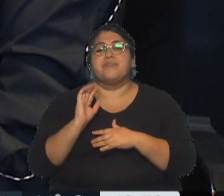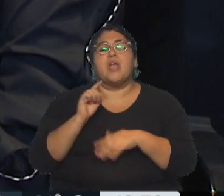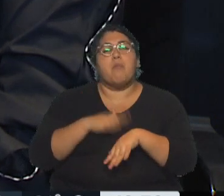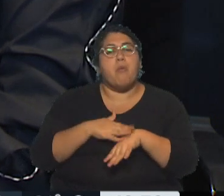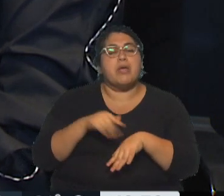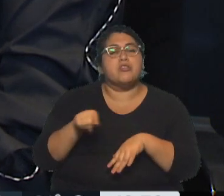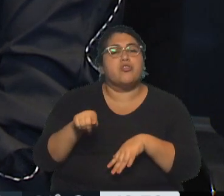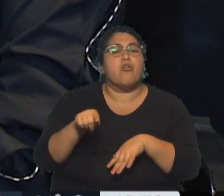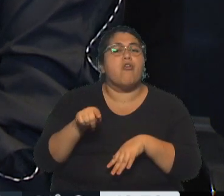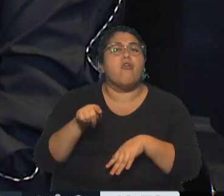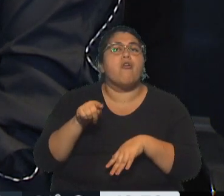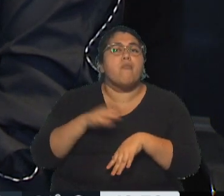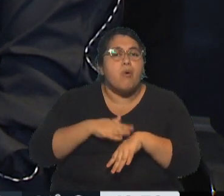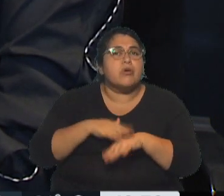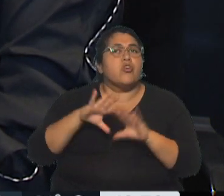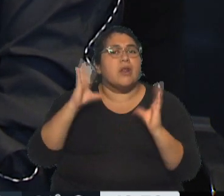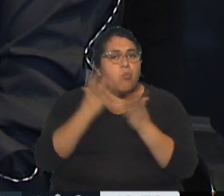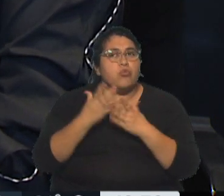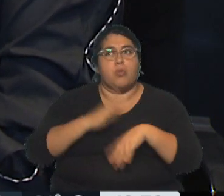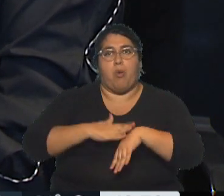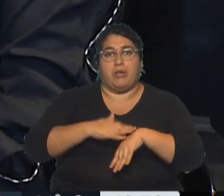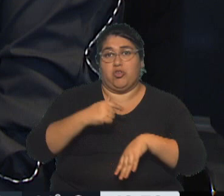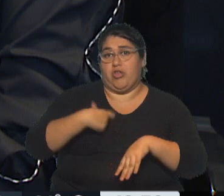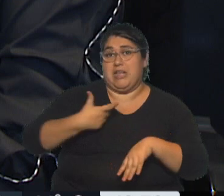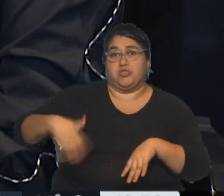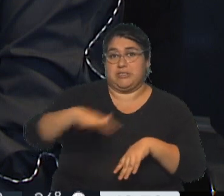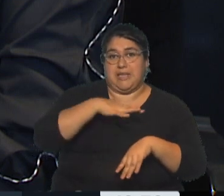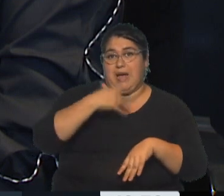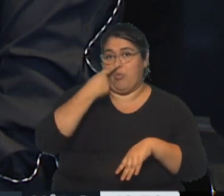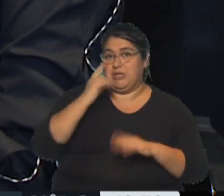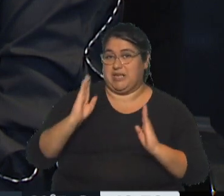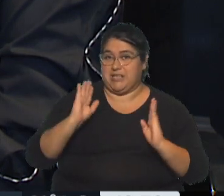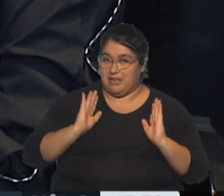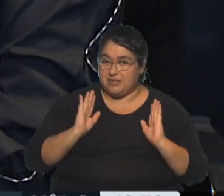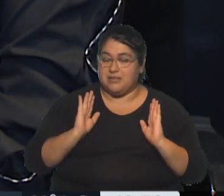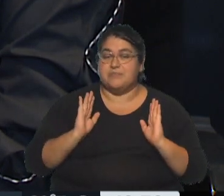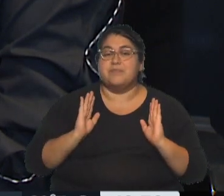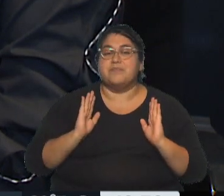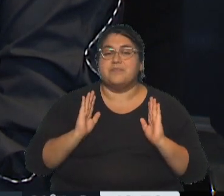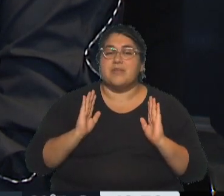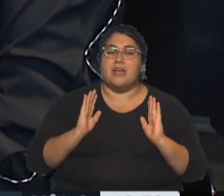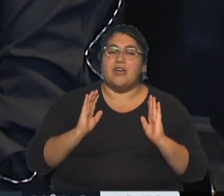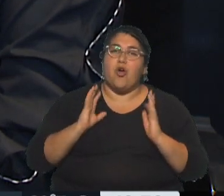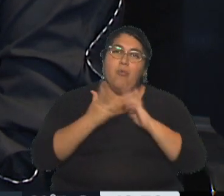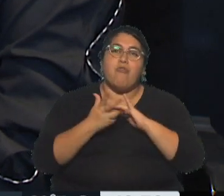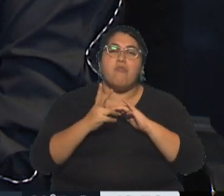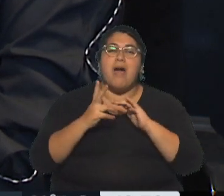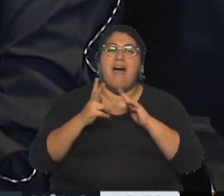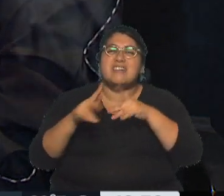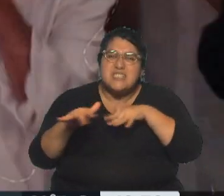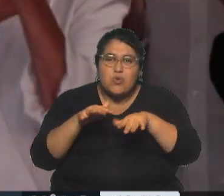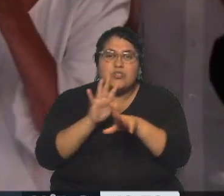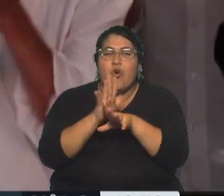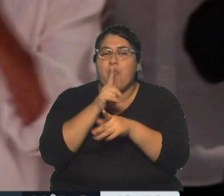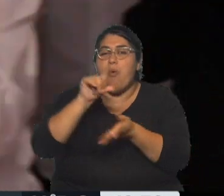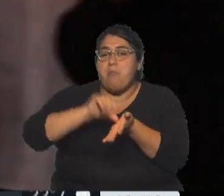momento del mundo y en un momento de nuestra sociedad muy interesante. Entonces, es como un pequeño país arriba del escenario. Somos 7 que no